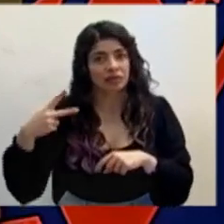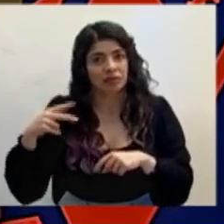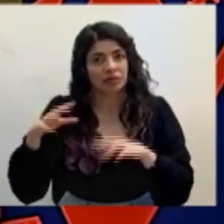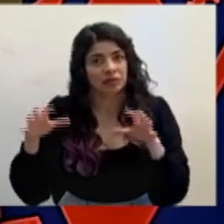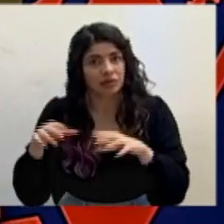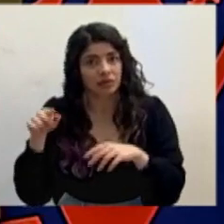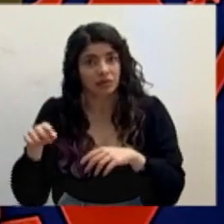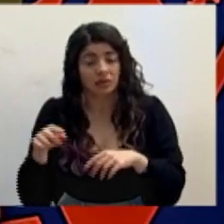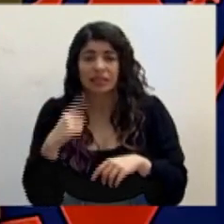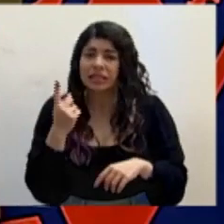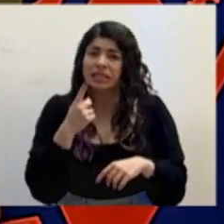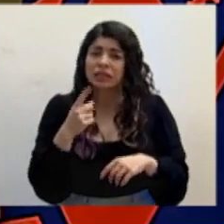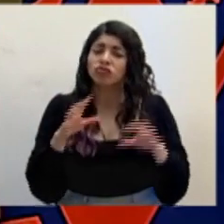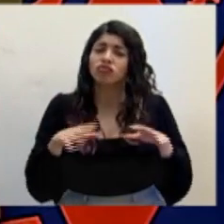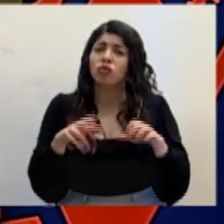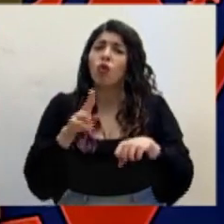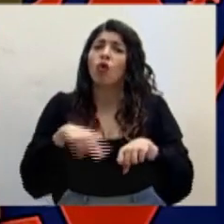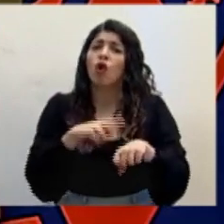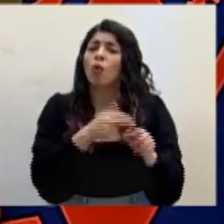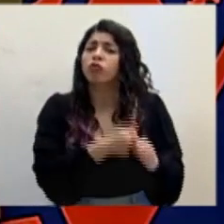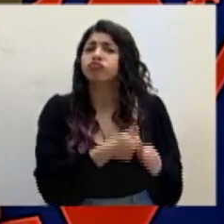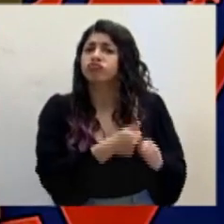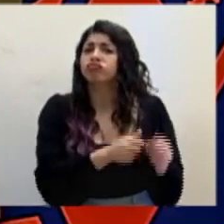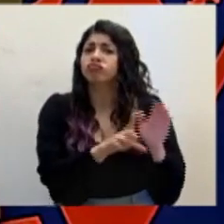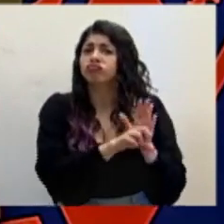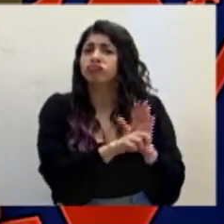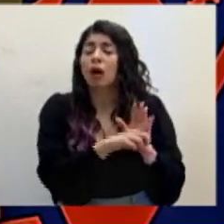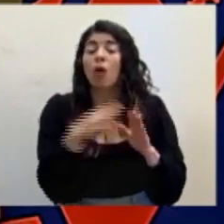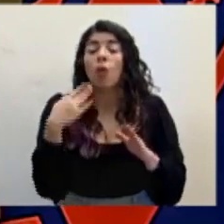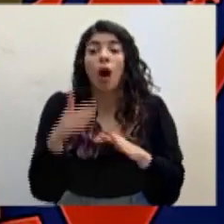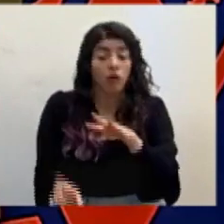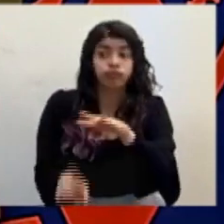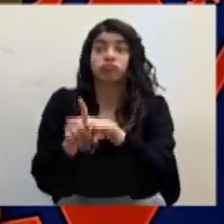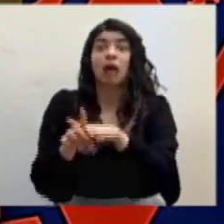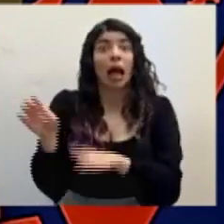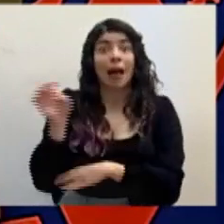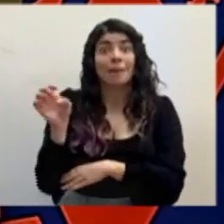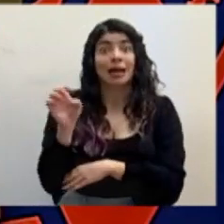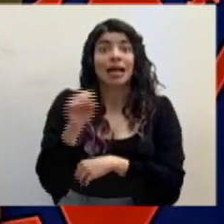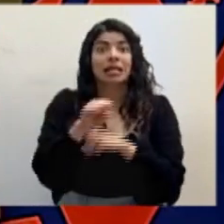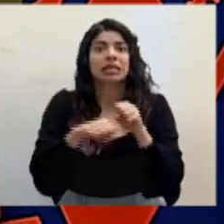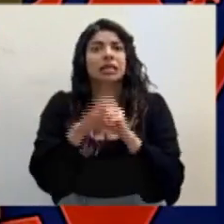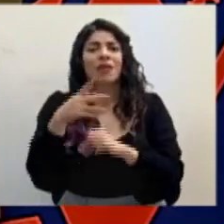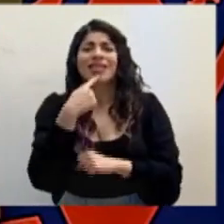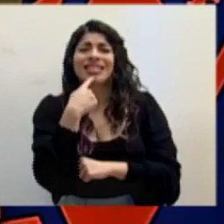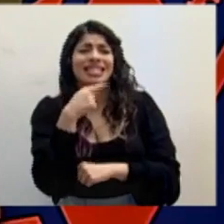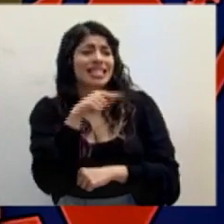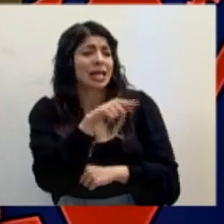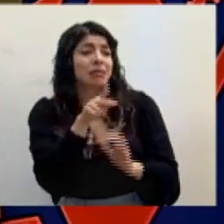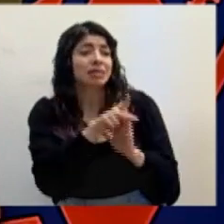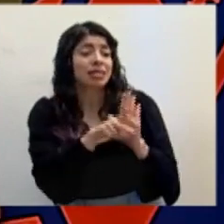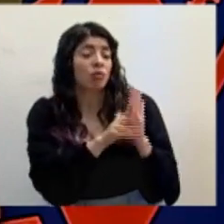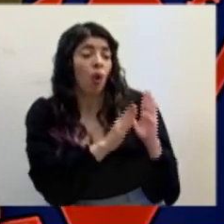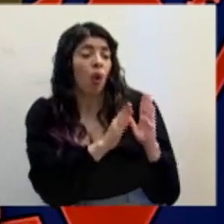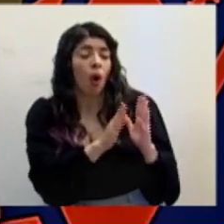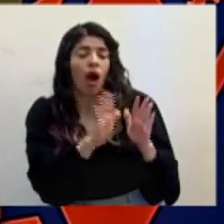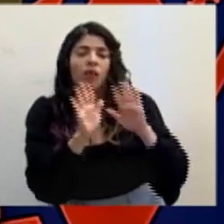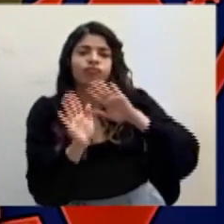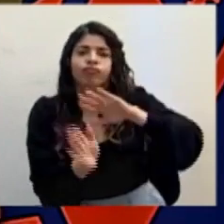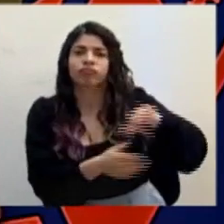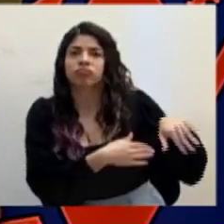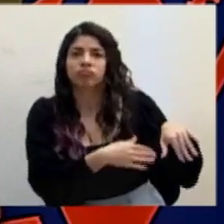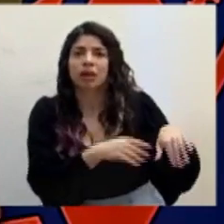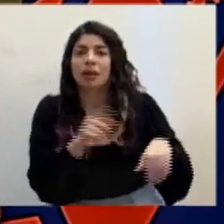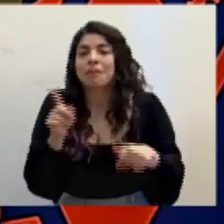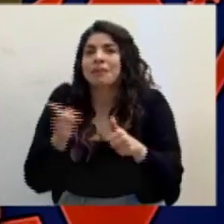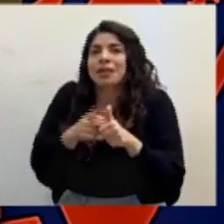normalmente sujeto al principio de legalidad, pero cuando se presenta una emergencia, la Sala dice se rompe este principio y cede frente